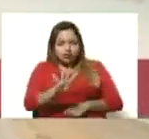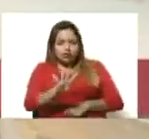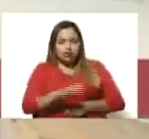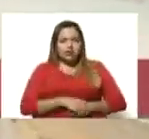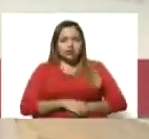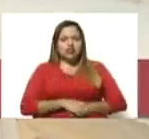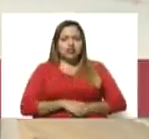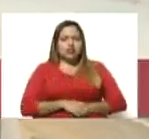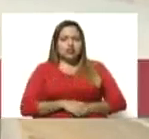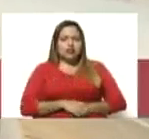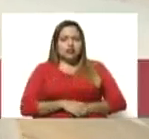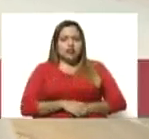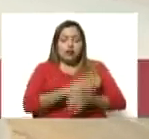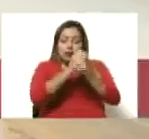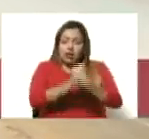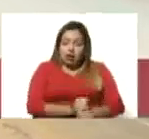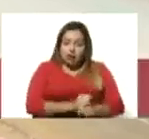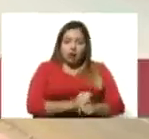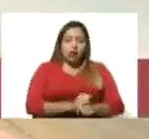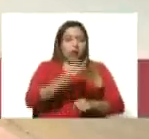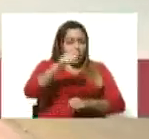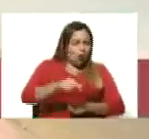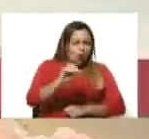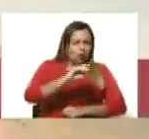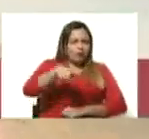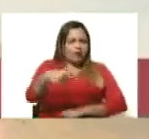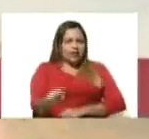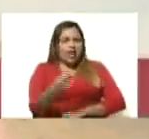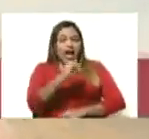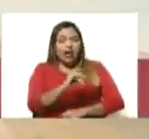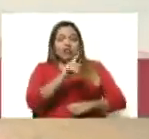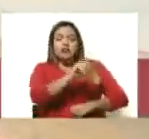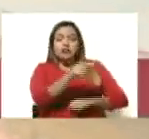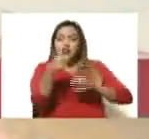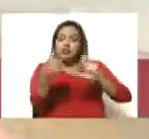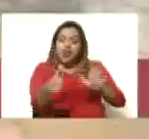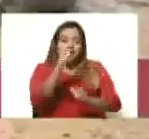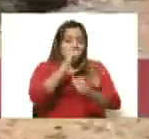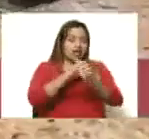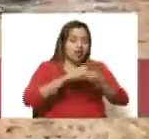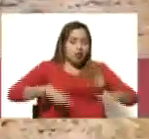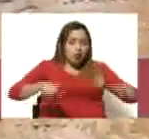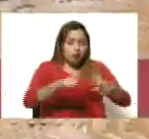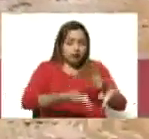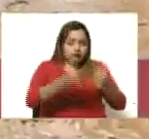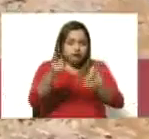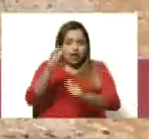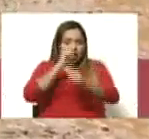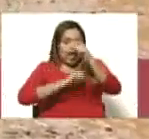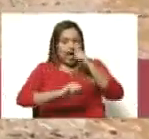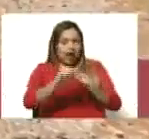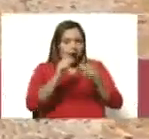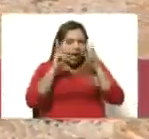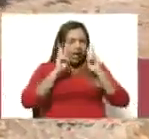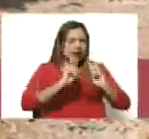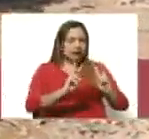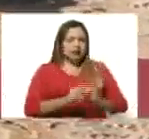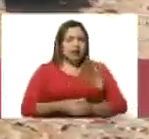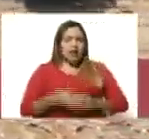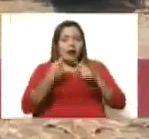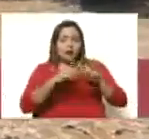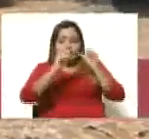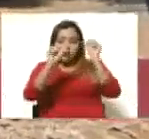hoy y mañana podemos llegar a 16 pozos. Muy importante que le llegue el vital líquido a las comunidades. Pero en paralelo hemos tenido un sistema